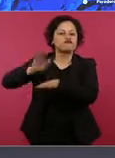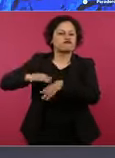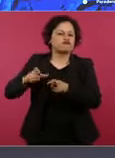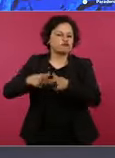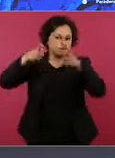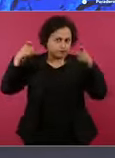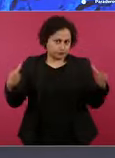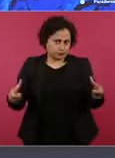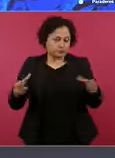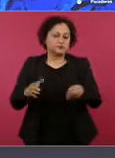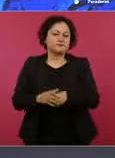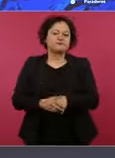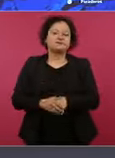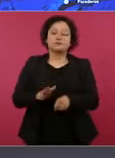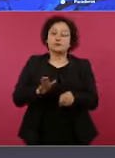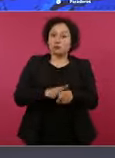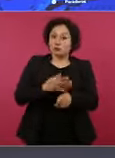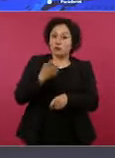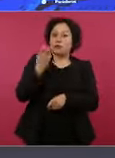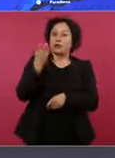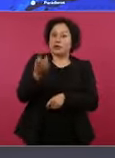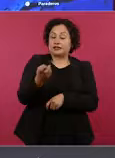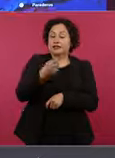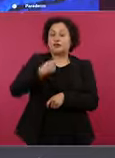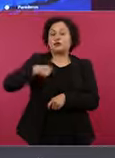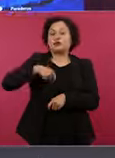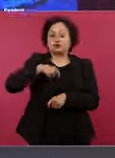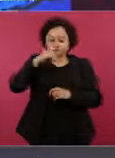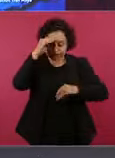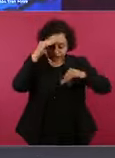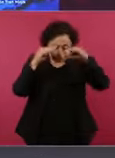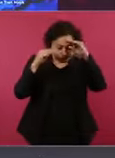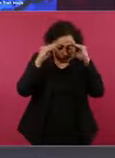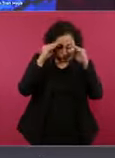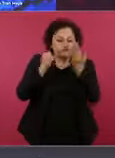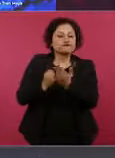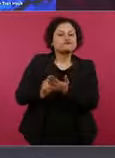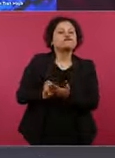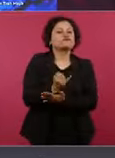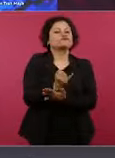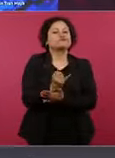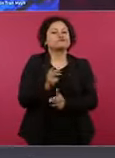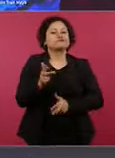este tren porque aquí, en toda esta región,